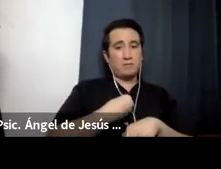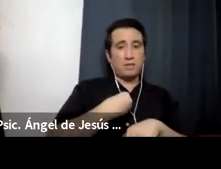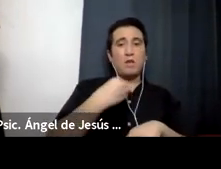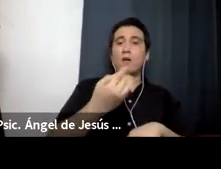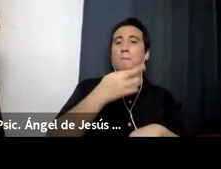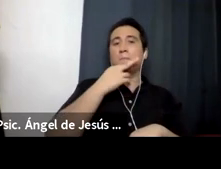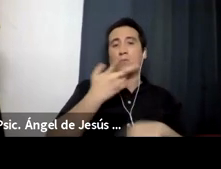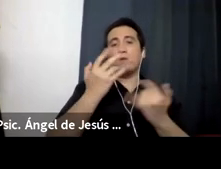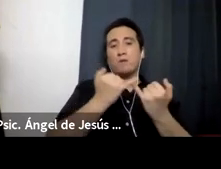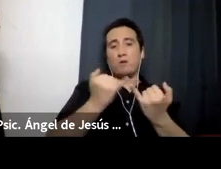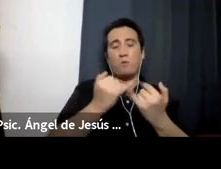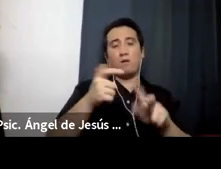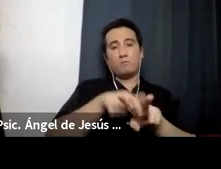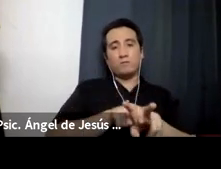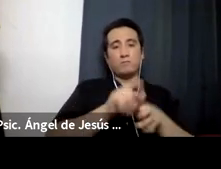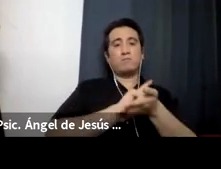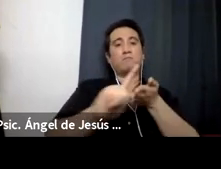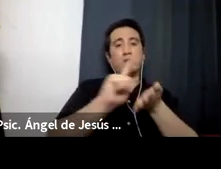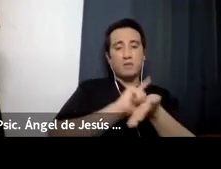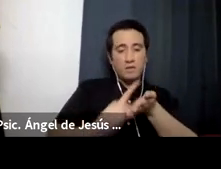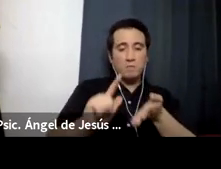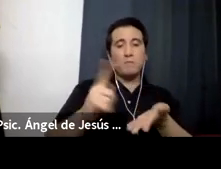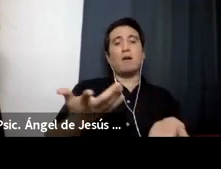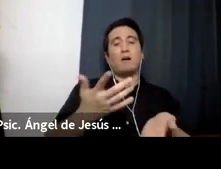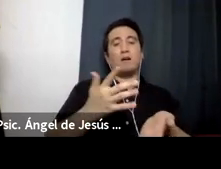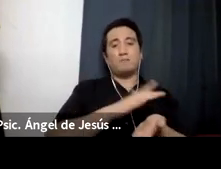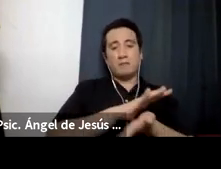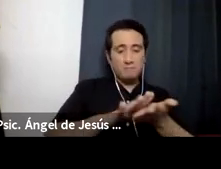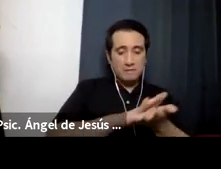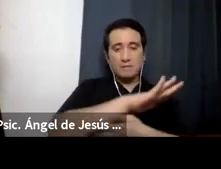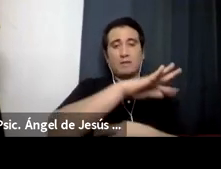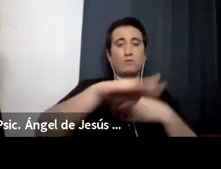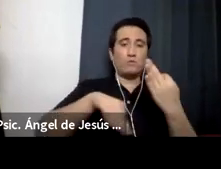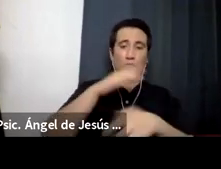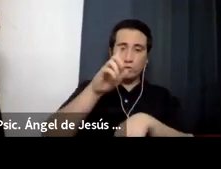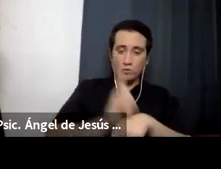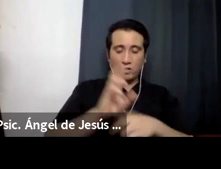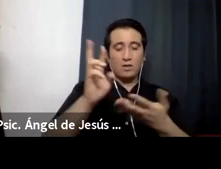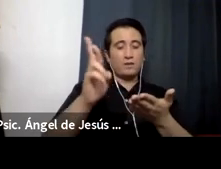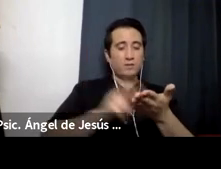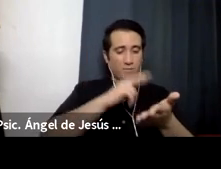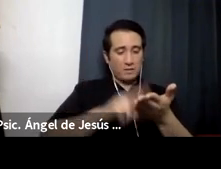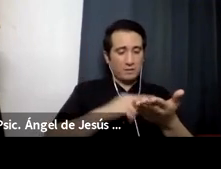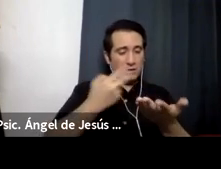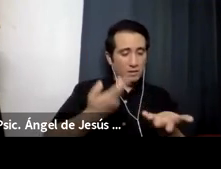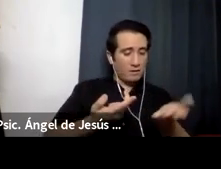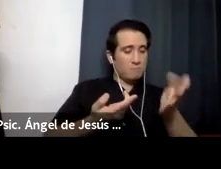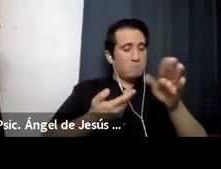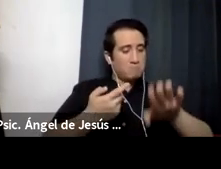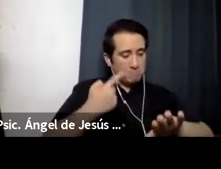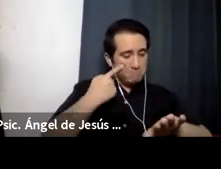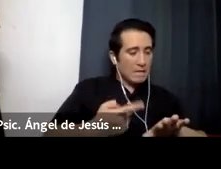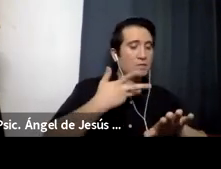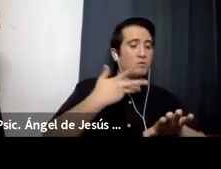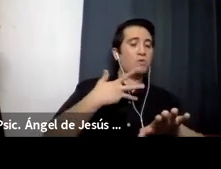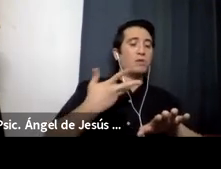limpia la chancla también, lavarla todos los días, revisarla por dentro, voltear la chancla, ver si no tiene algún clavo,